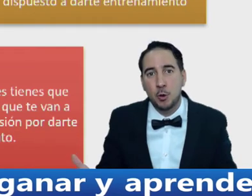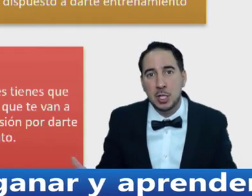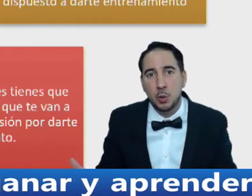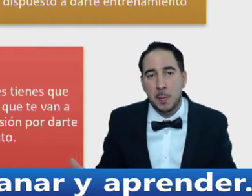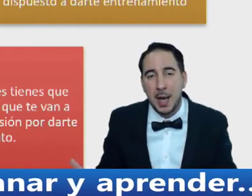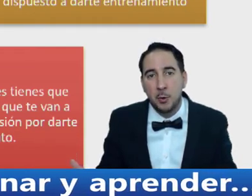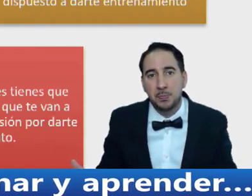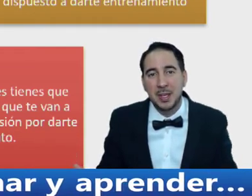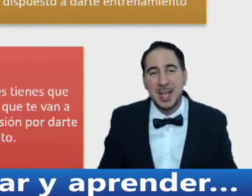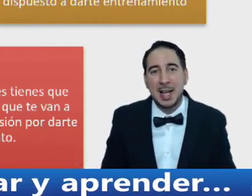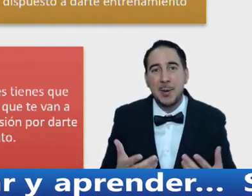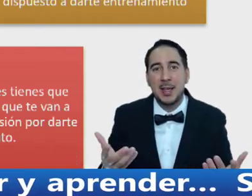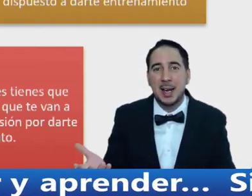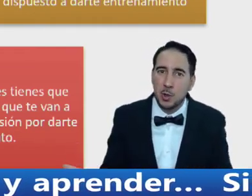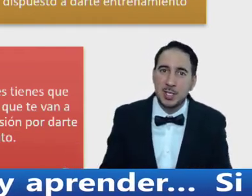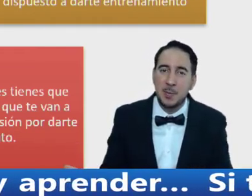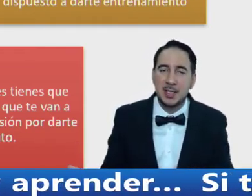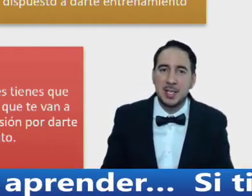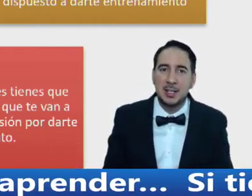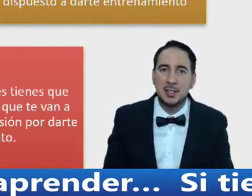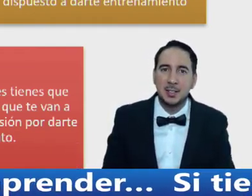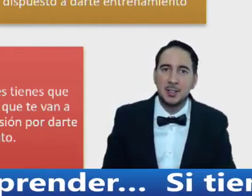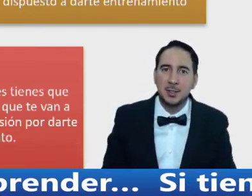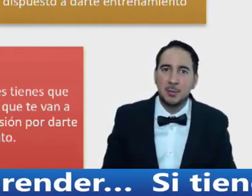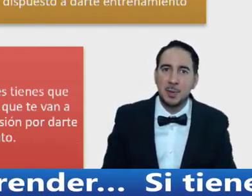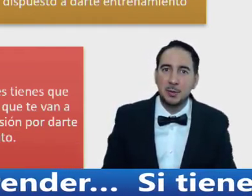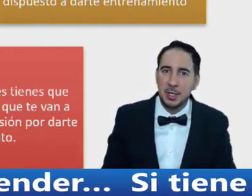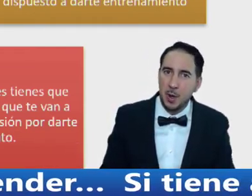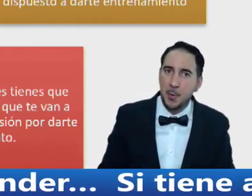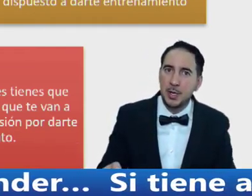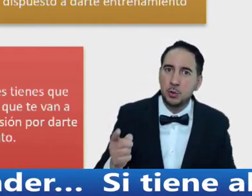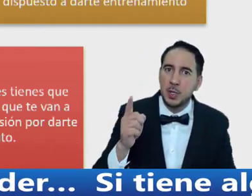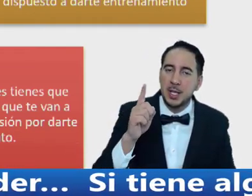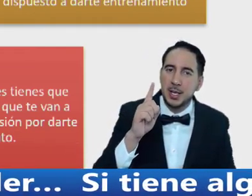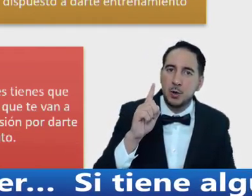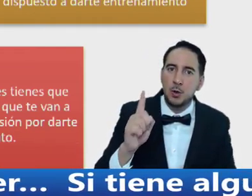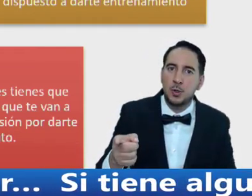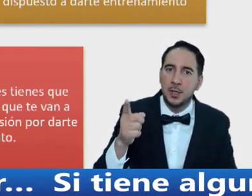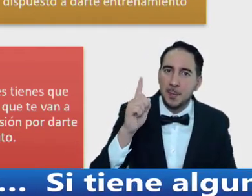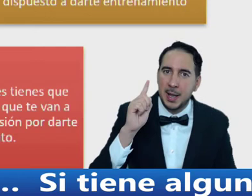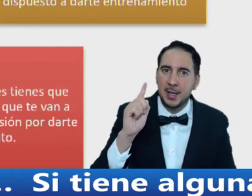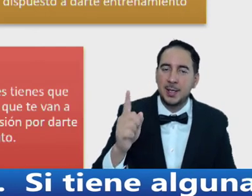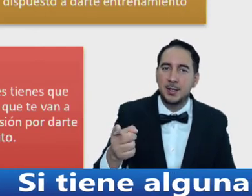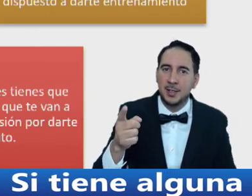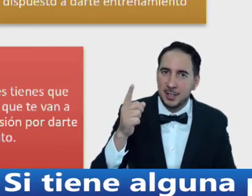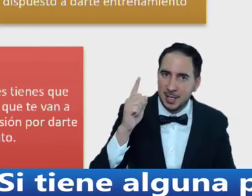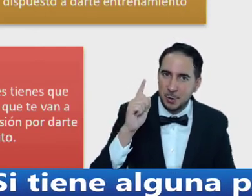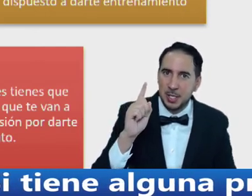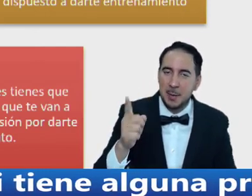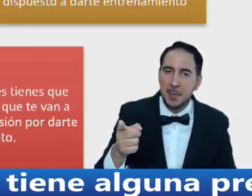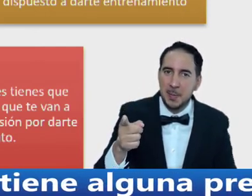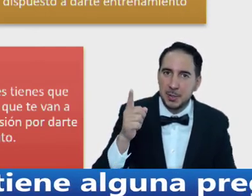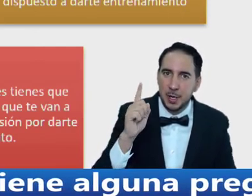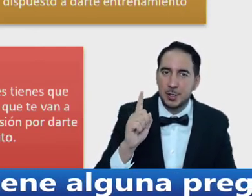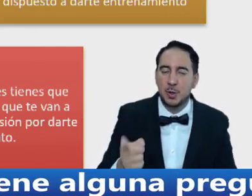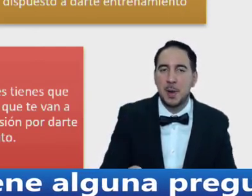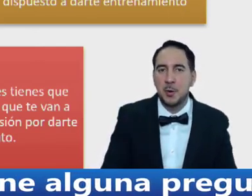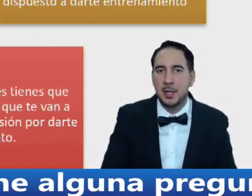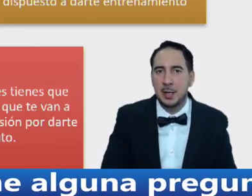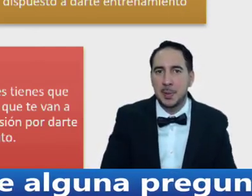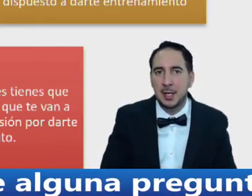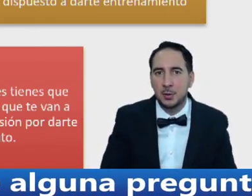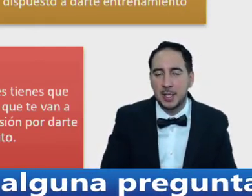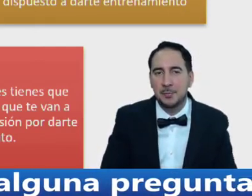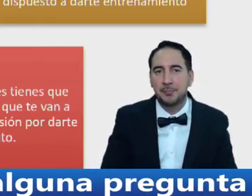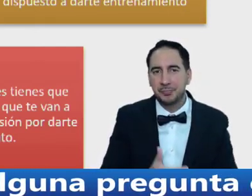quiera y conoce a su hermano y acaba de graduarse de medicina, pero usted no va a poner su vida en riesgo para que sea usted la primera persona que su